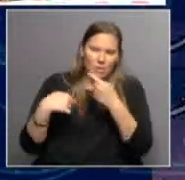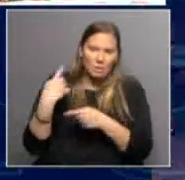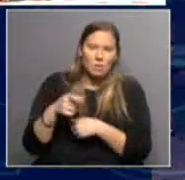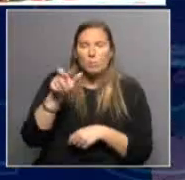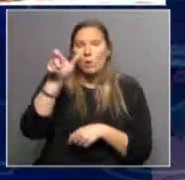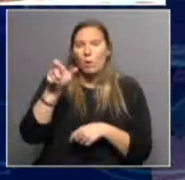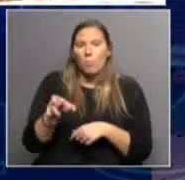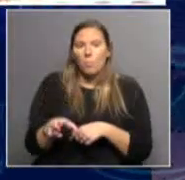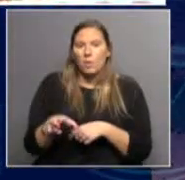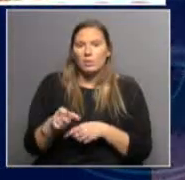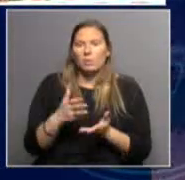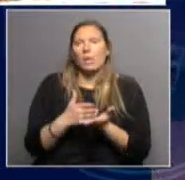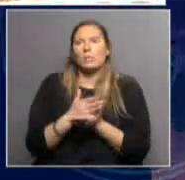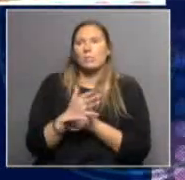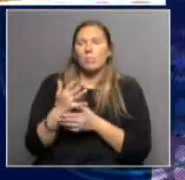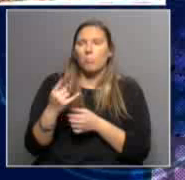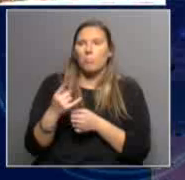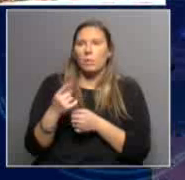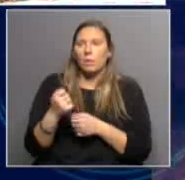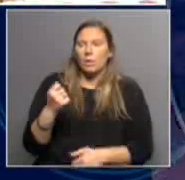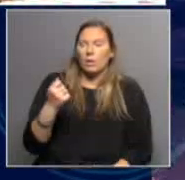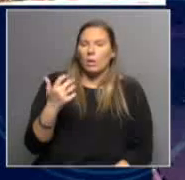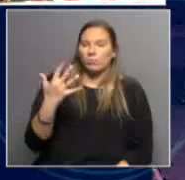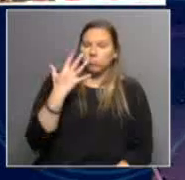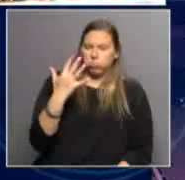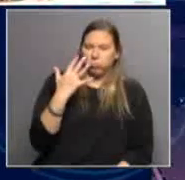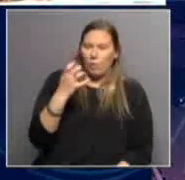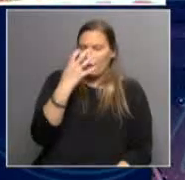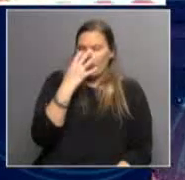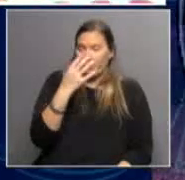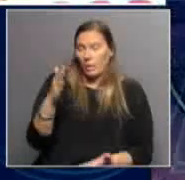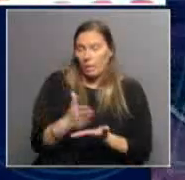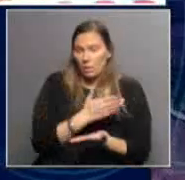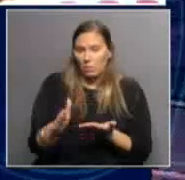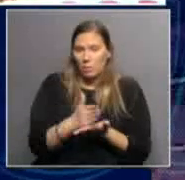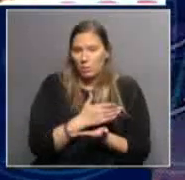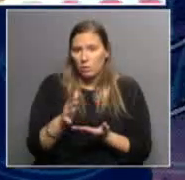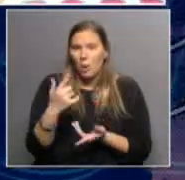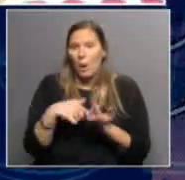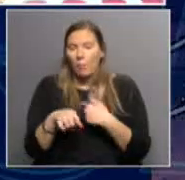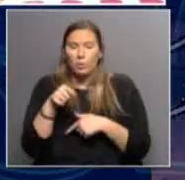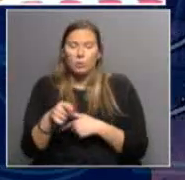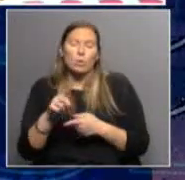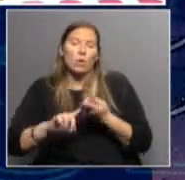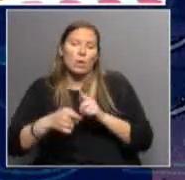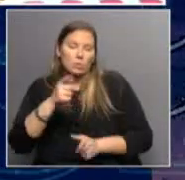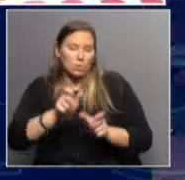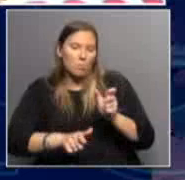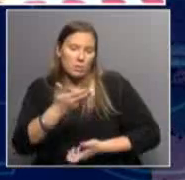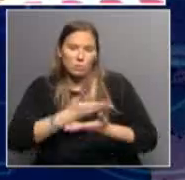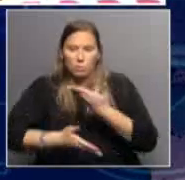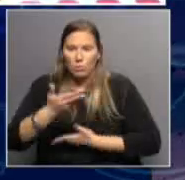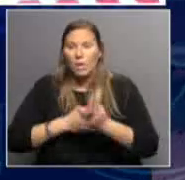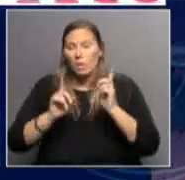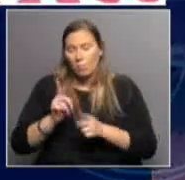sujetos que padecemos estas formas de discriminación racial, pero bueno, estos son vínculos interpersonales,